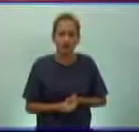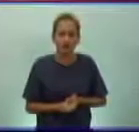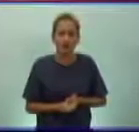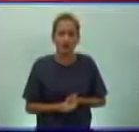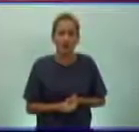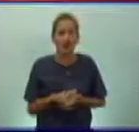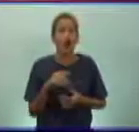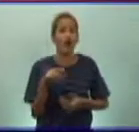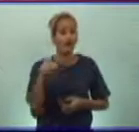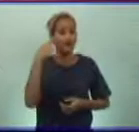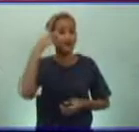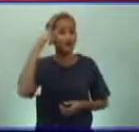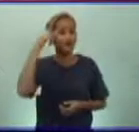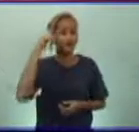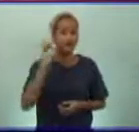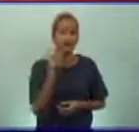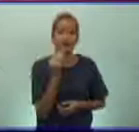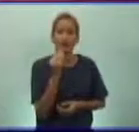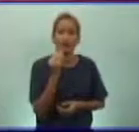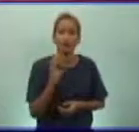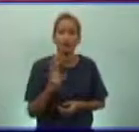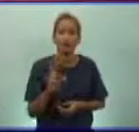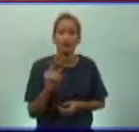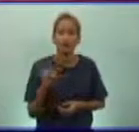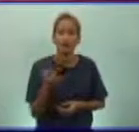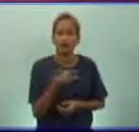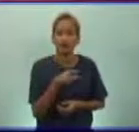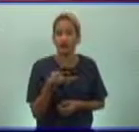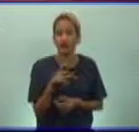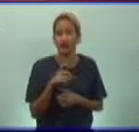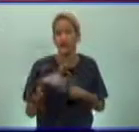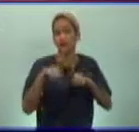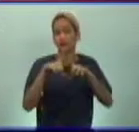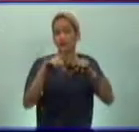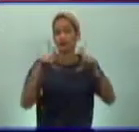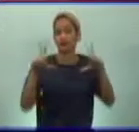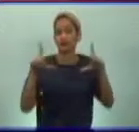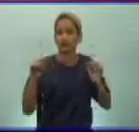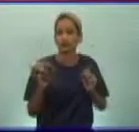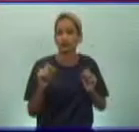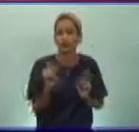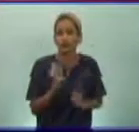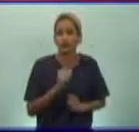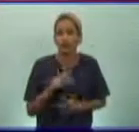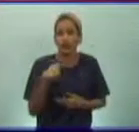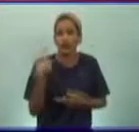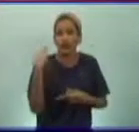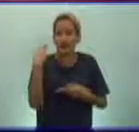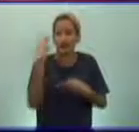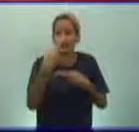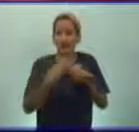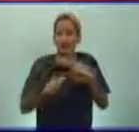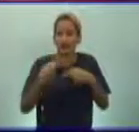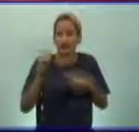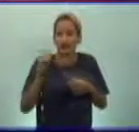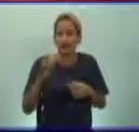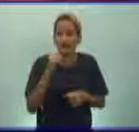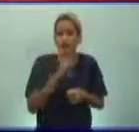Ahora sí puedo decirles, el texto con el que trabajaremos lo seleccioné del libro